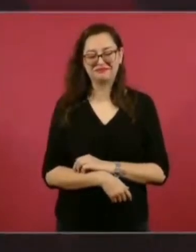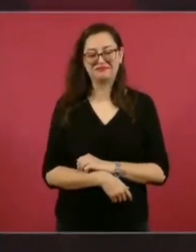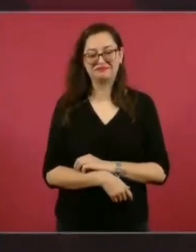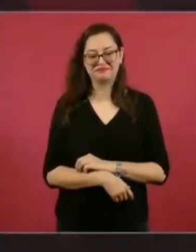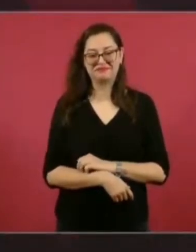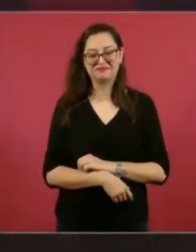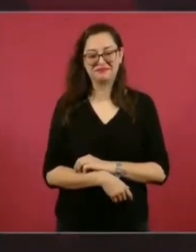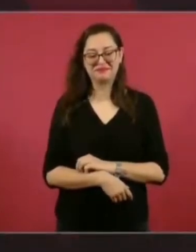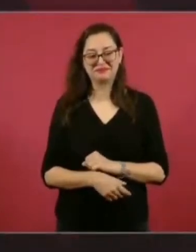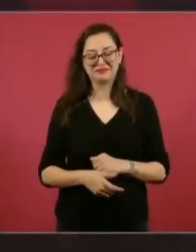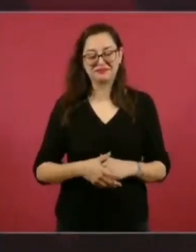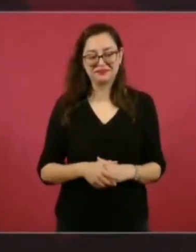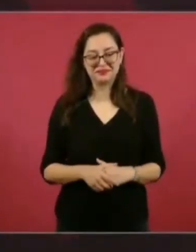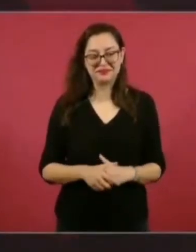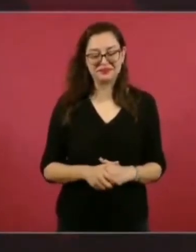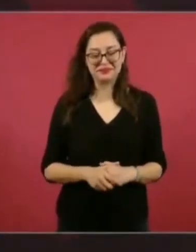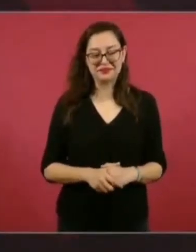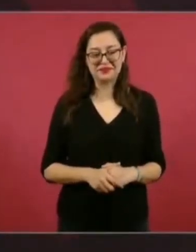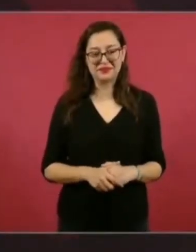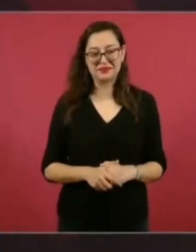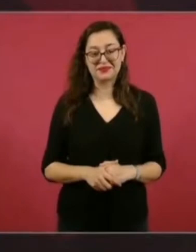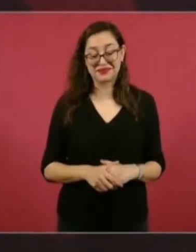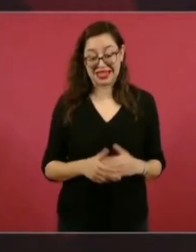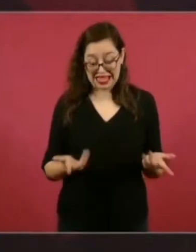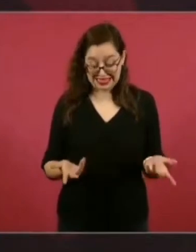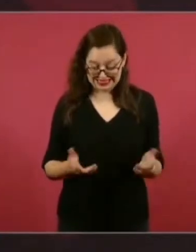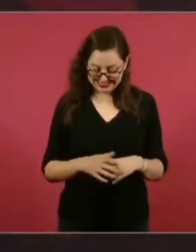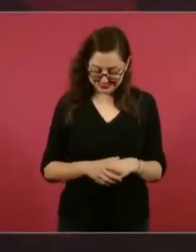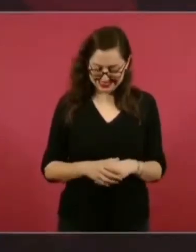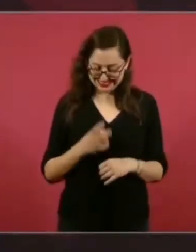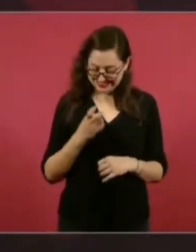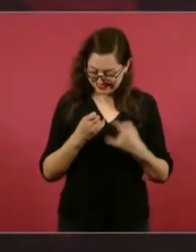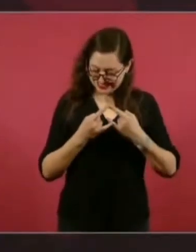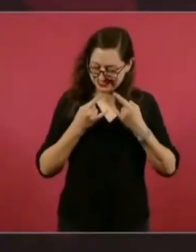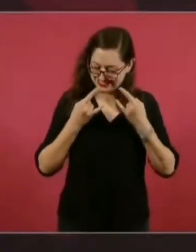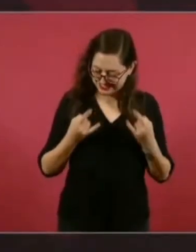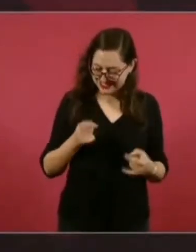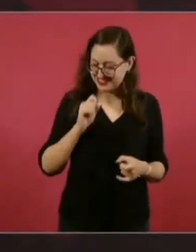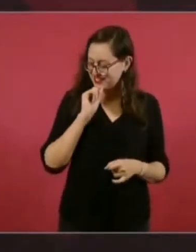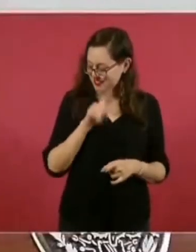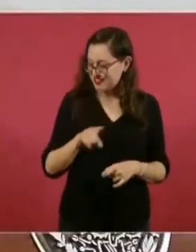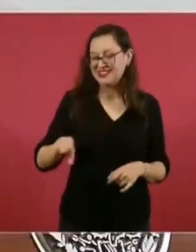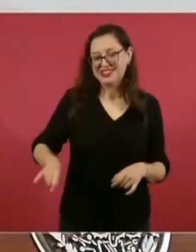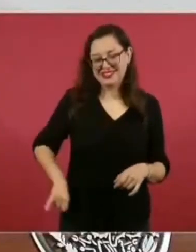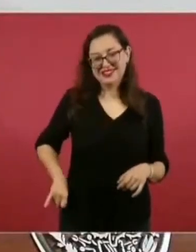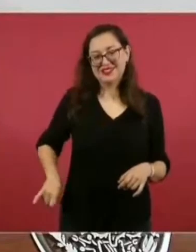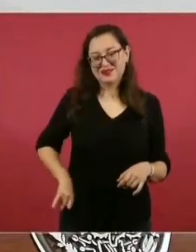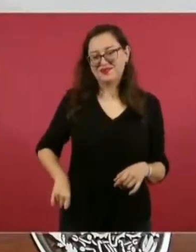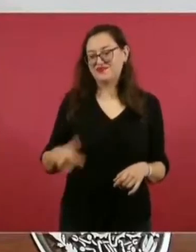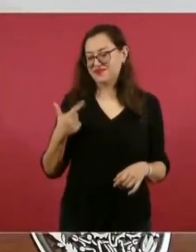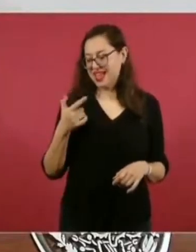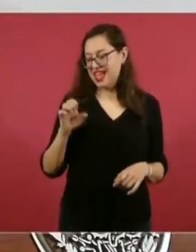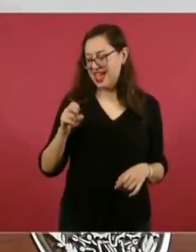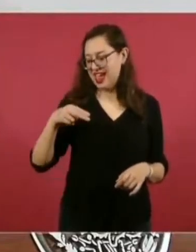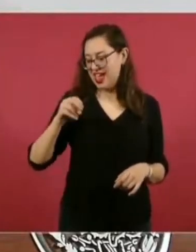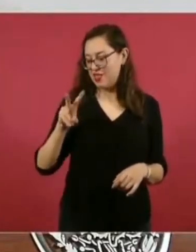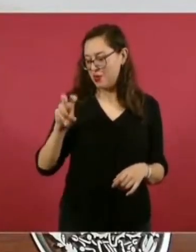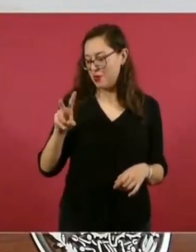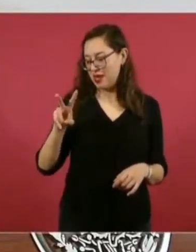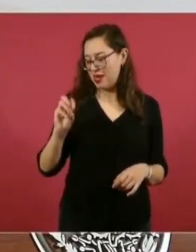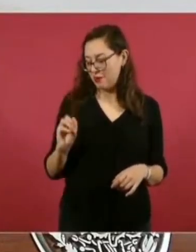lo de Genovevo de la O, que él menciona un dirigente